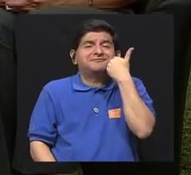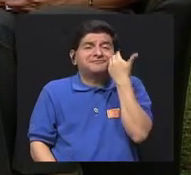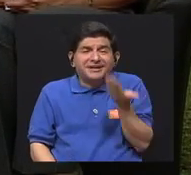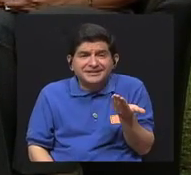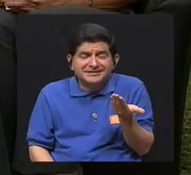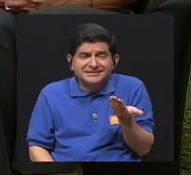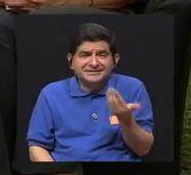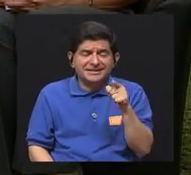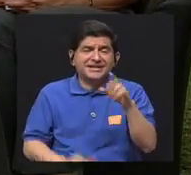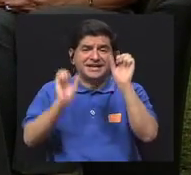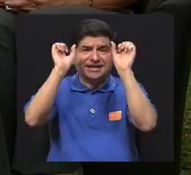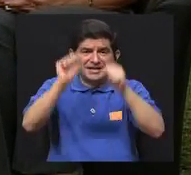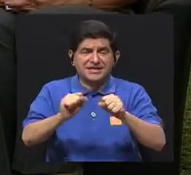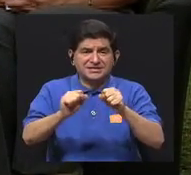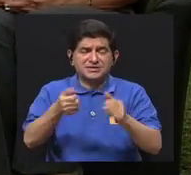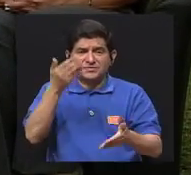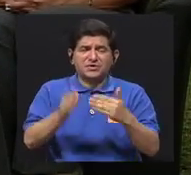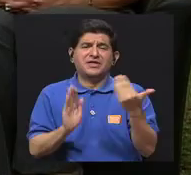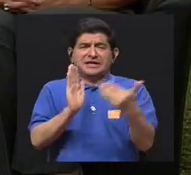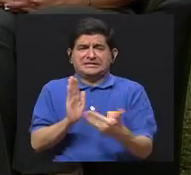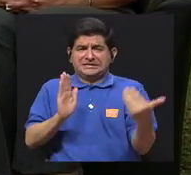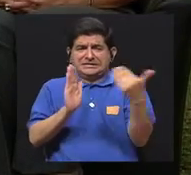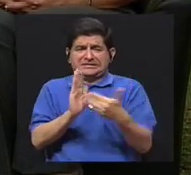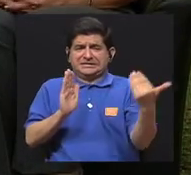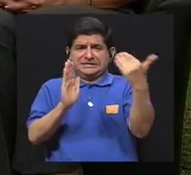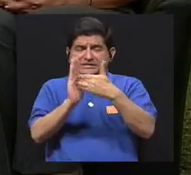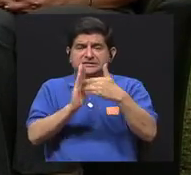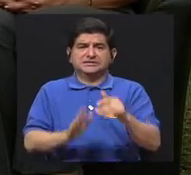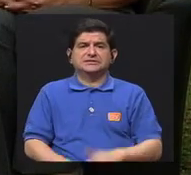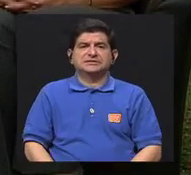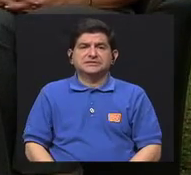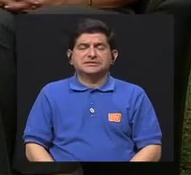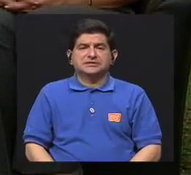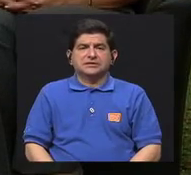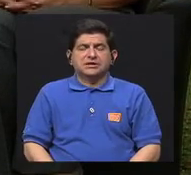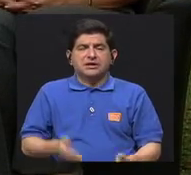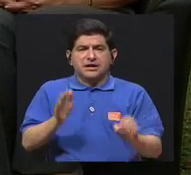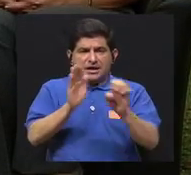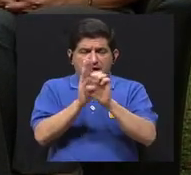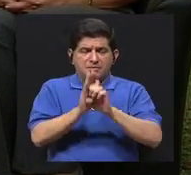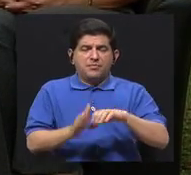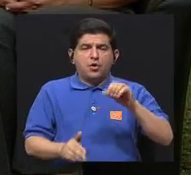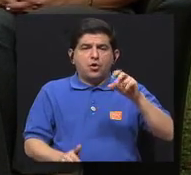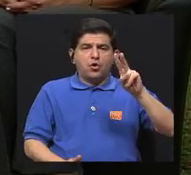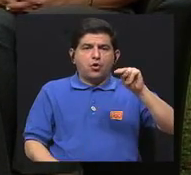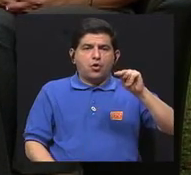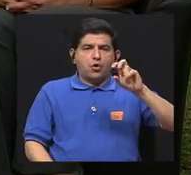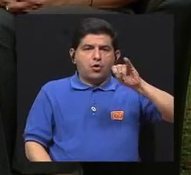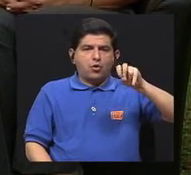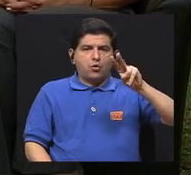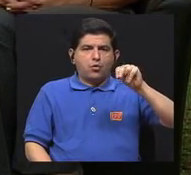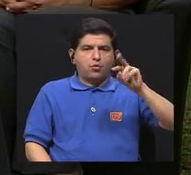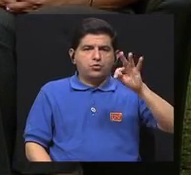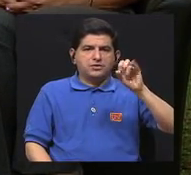fácilmente se pueden lastimar, que las conjuntivas y que las